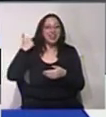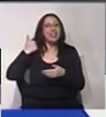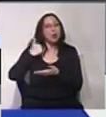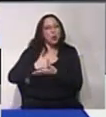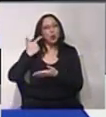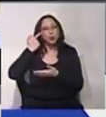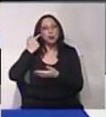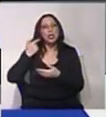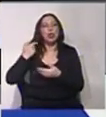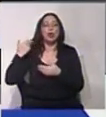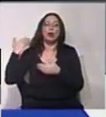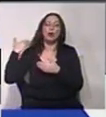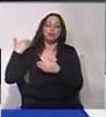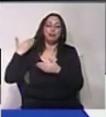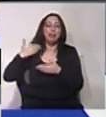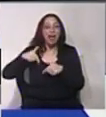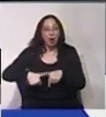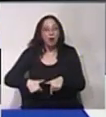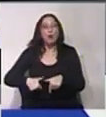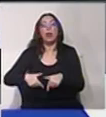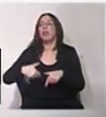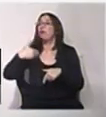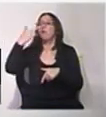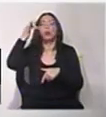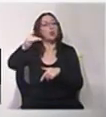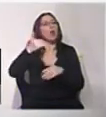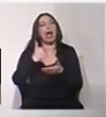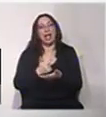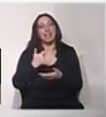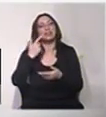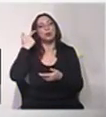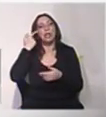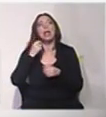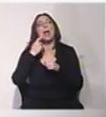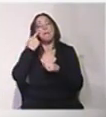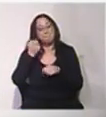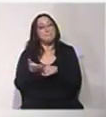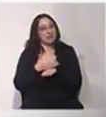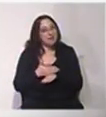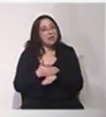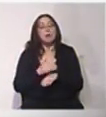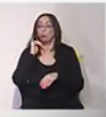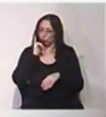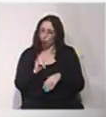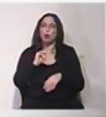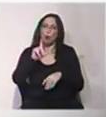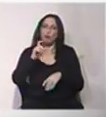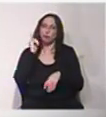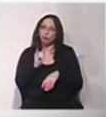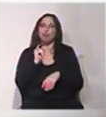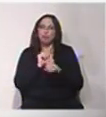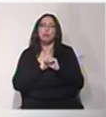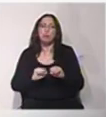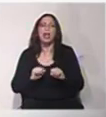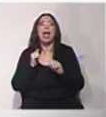cosa que tenemos que asumir los uruguayos, que otras sociedades las asumieron. Pero es prevenible. Sí, claro que sí. Por lo menos hay